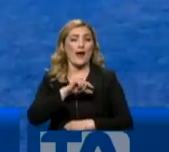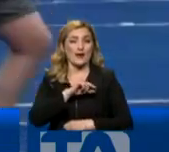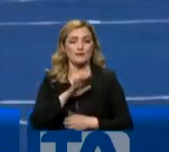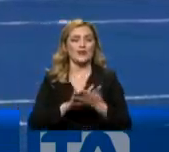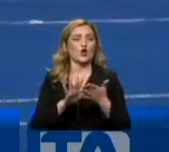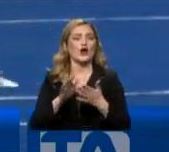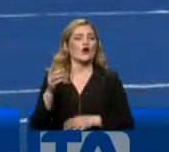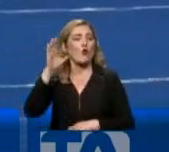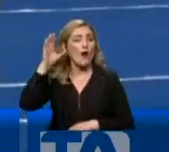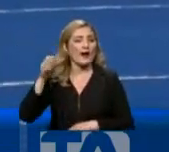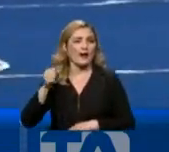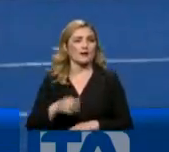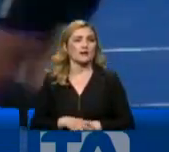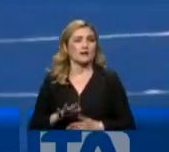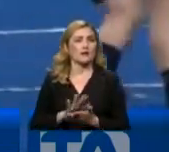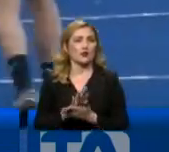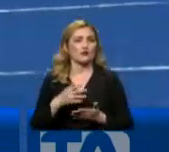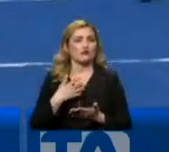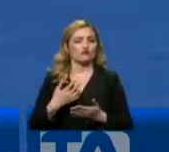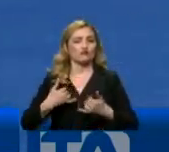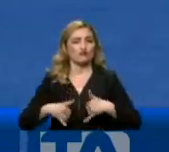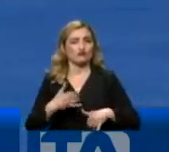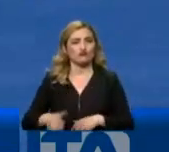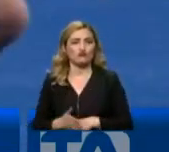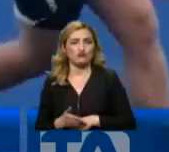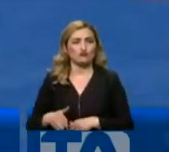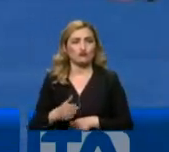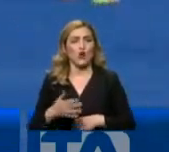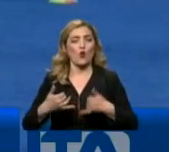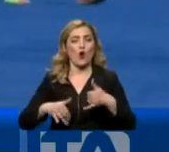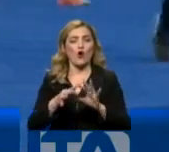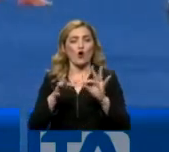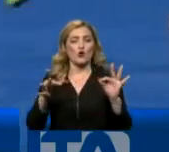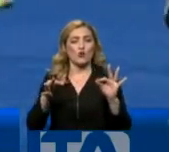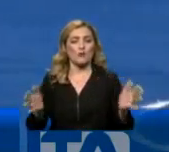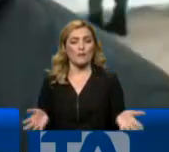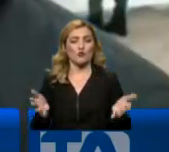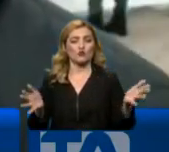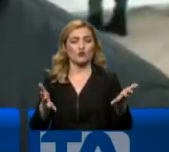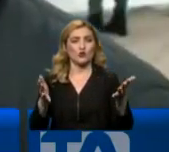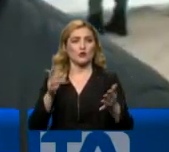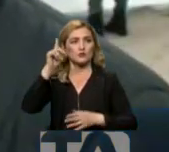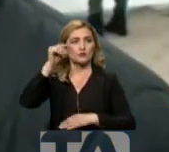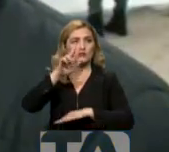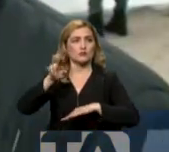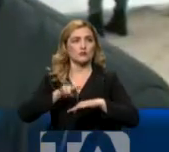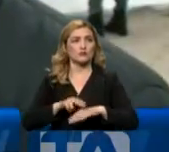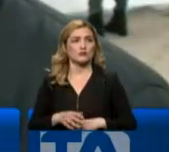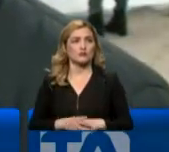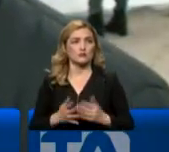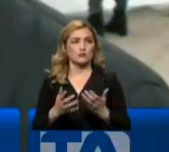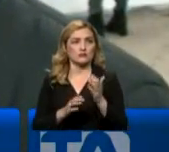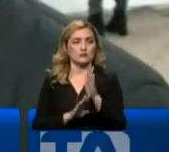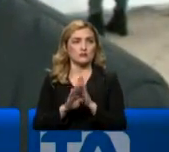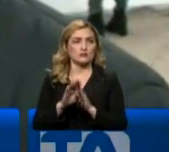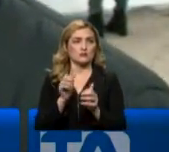en el Colegio Benigno Malo de Cuenca y se construyó como parte del proyecto Juego Limpio que impulsa el gobierno nacional. Lo que nosotros queremos fomentar es el